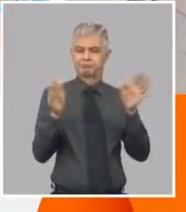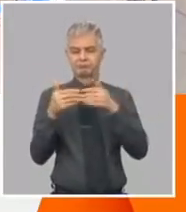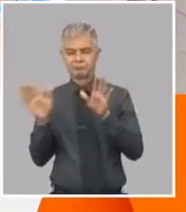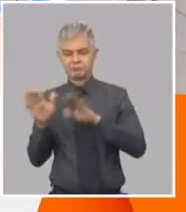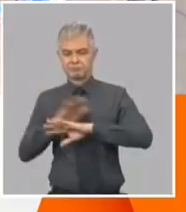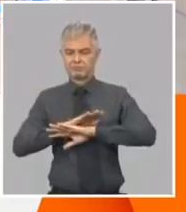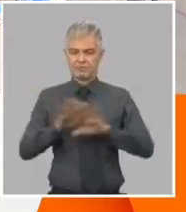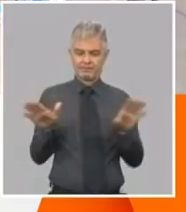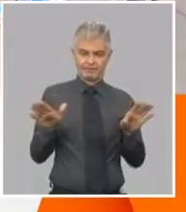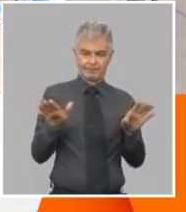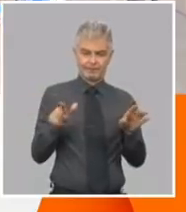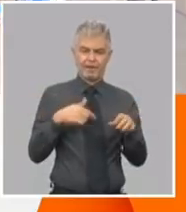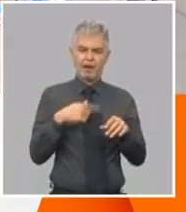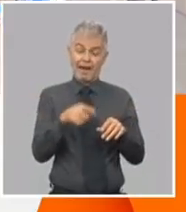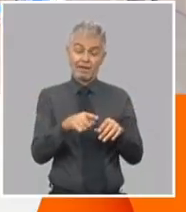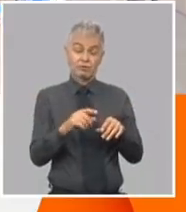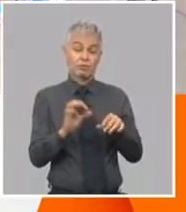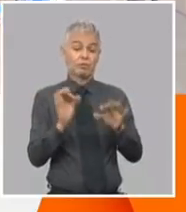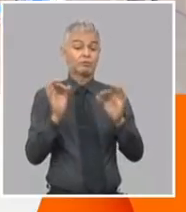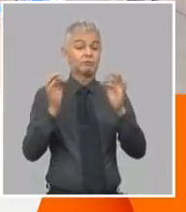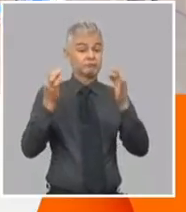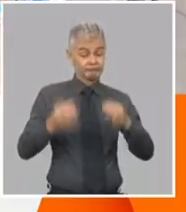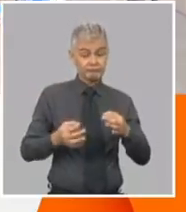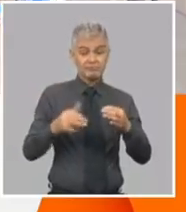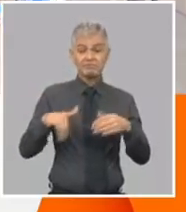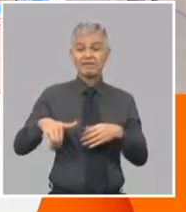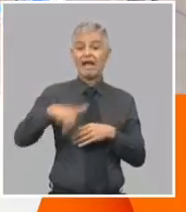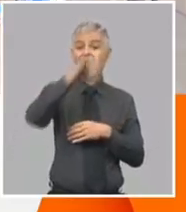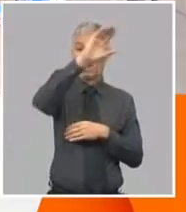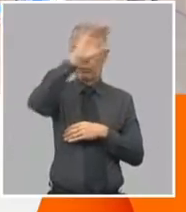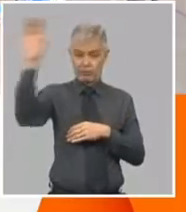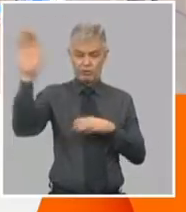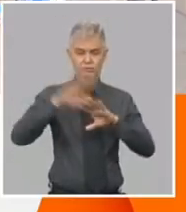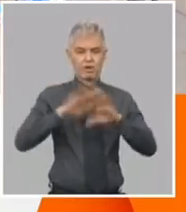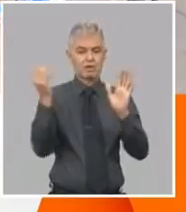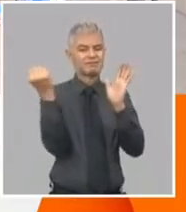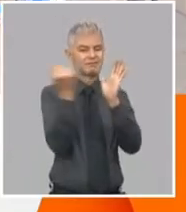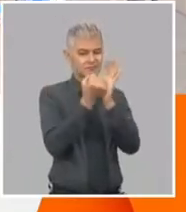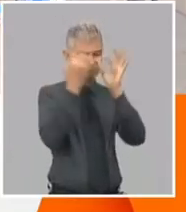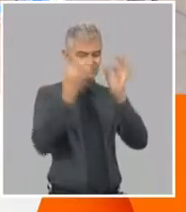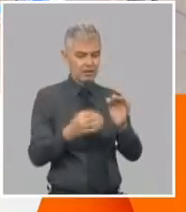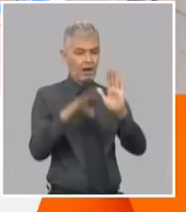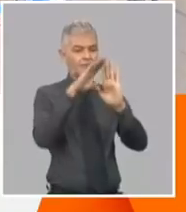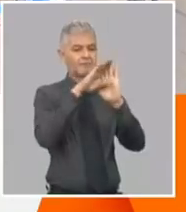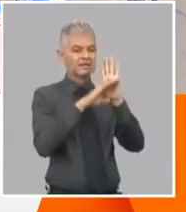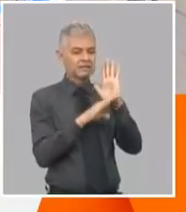estrictos protocolos sanitarios. Todos los aeropuertos han sido certificados bajo medidas